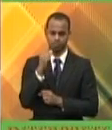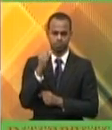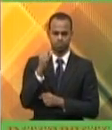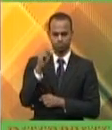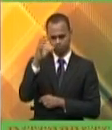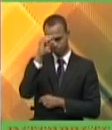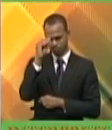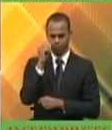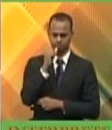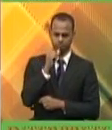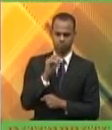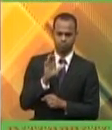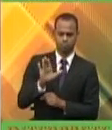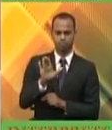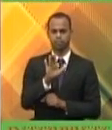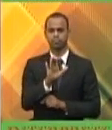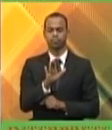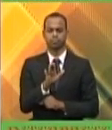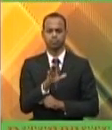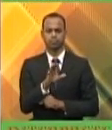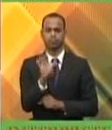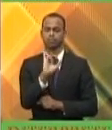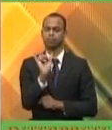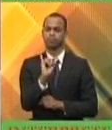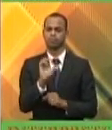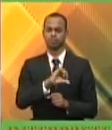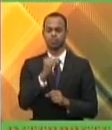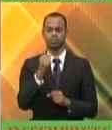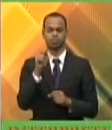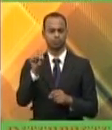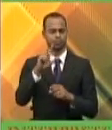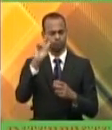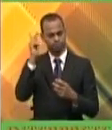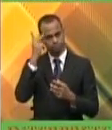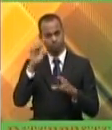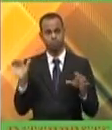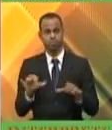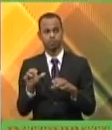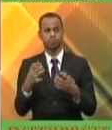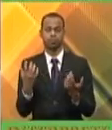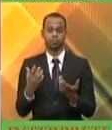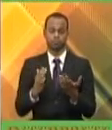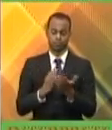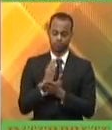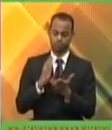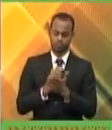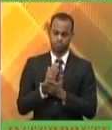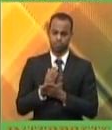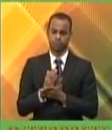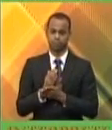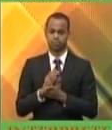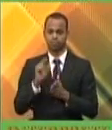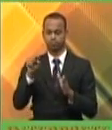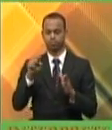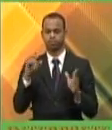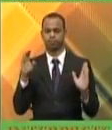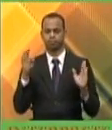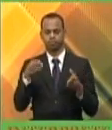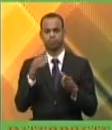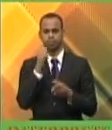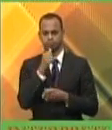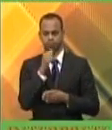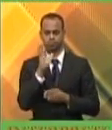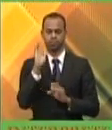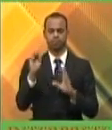sí y donde se dirigirán a tratarán las políticas alfabetización en derechos pero referido a género